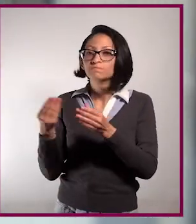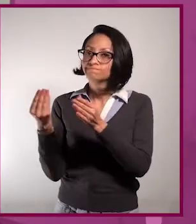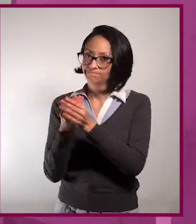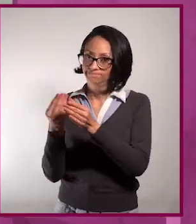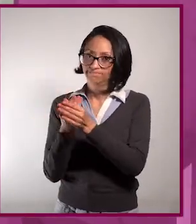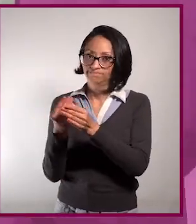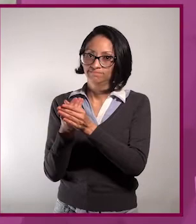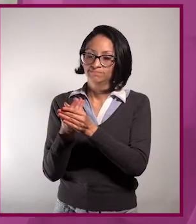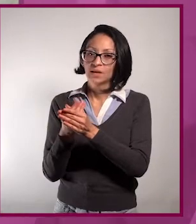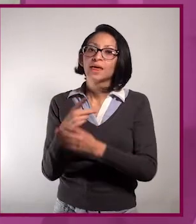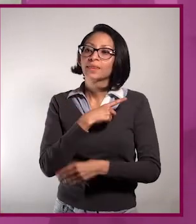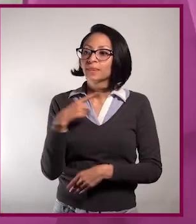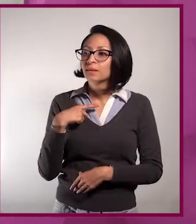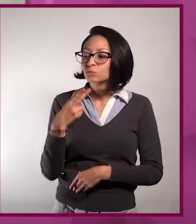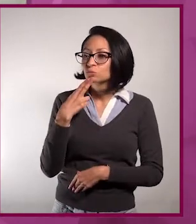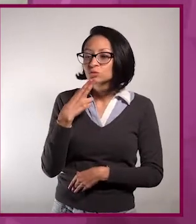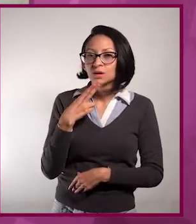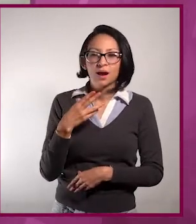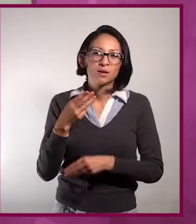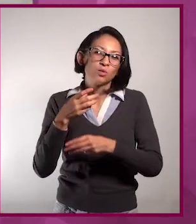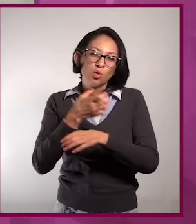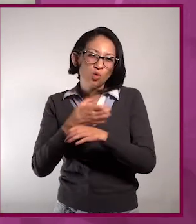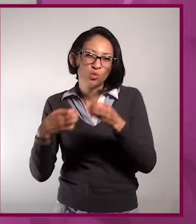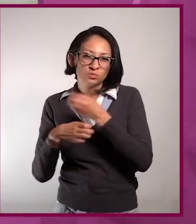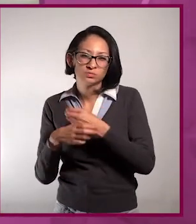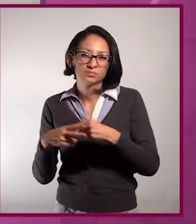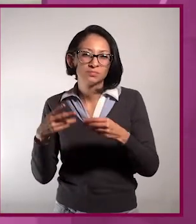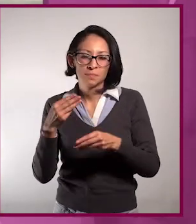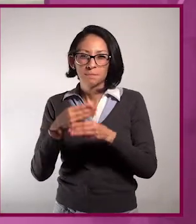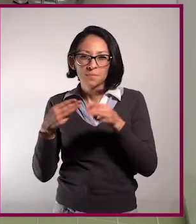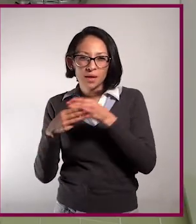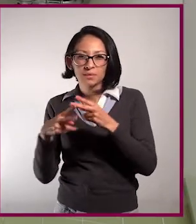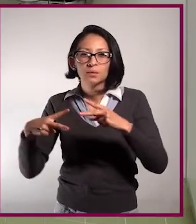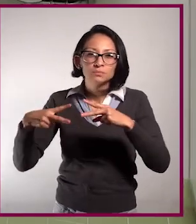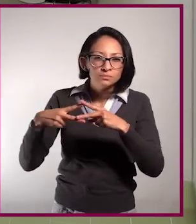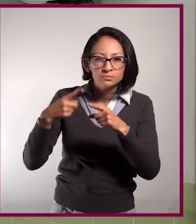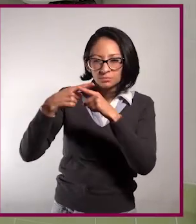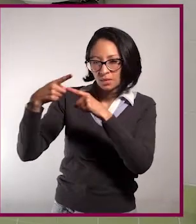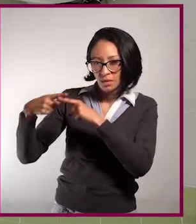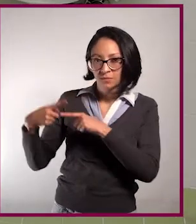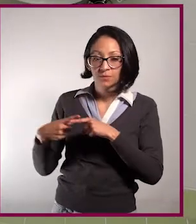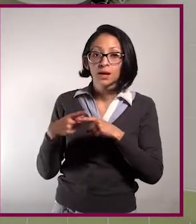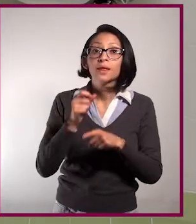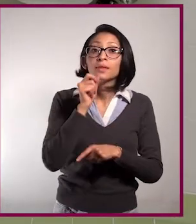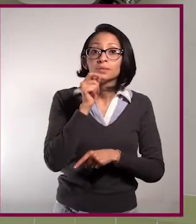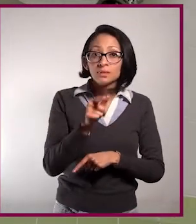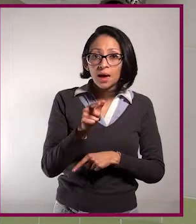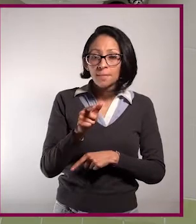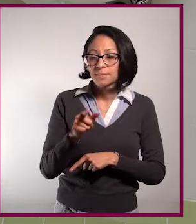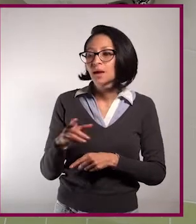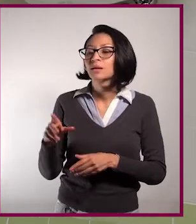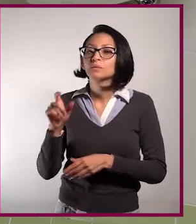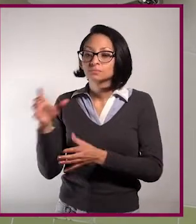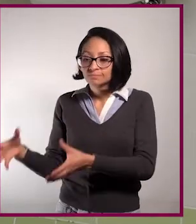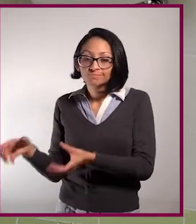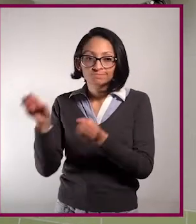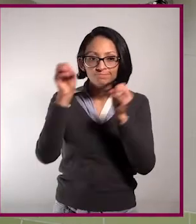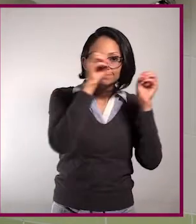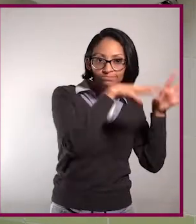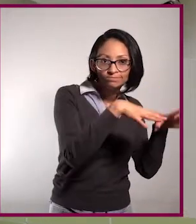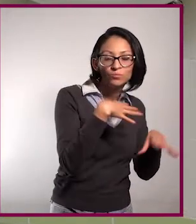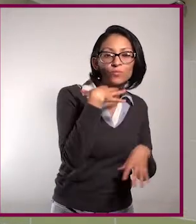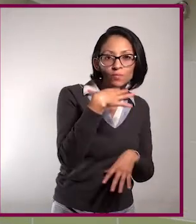privados. Disponibilidad de materiales de protección sanitaria. Instalaciones para la eliminación de